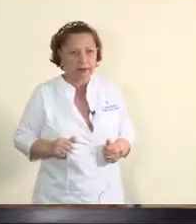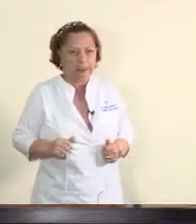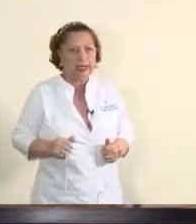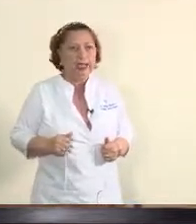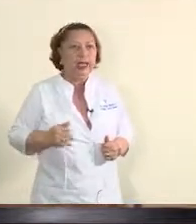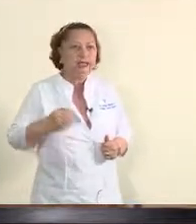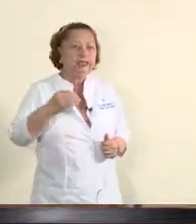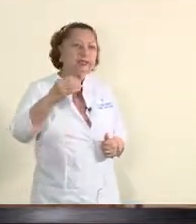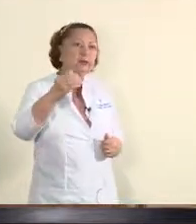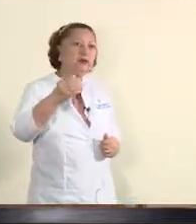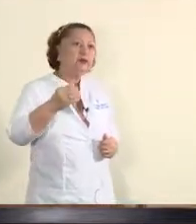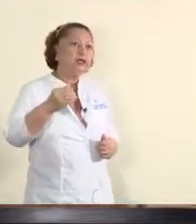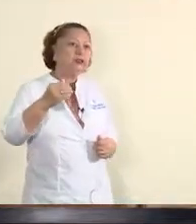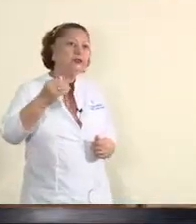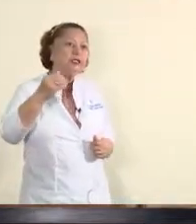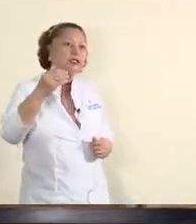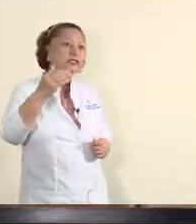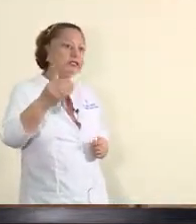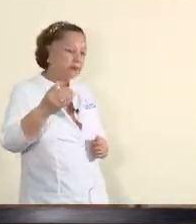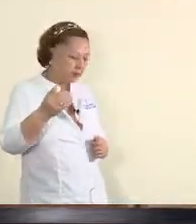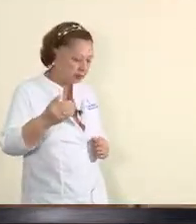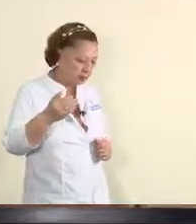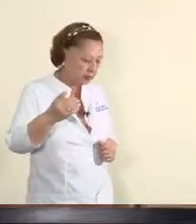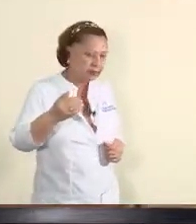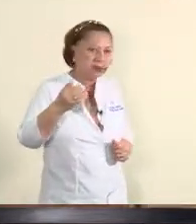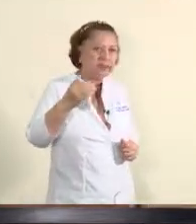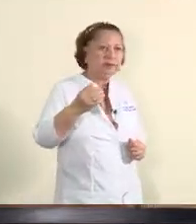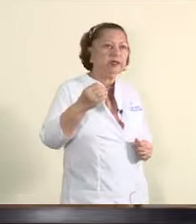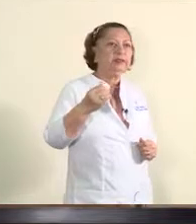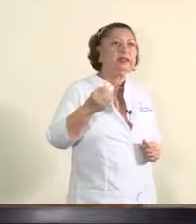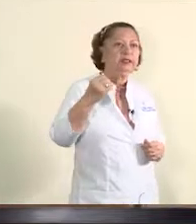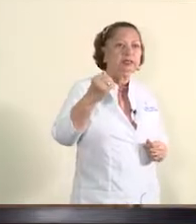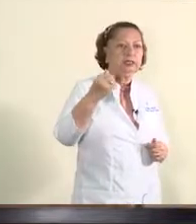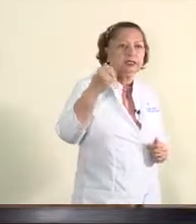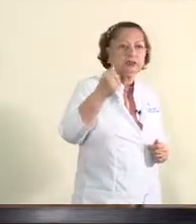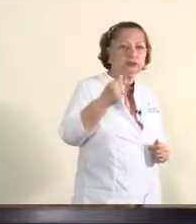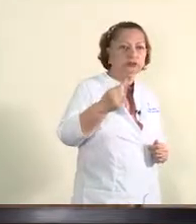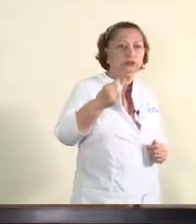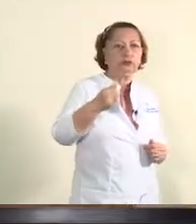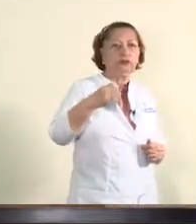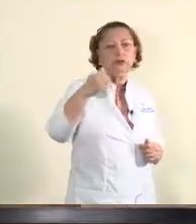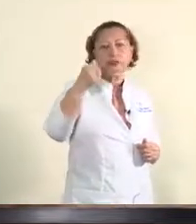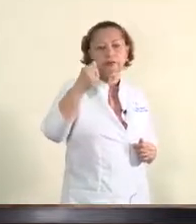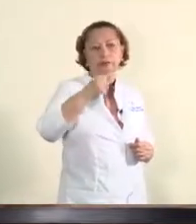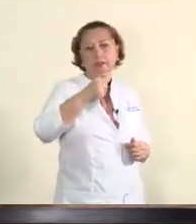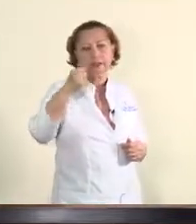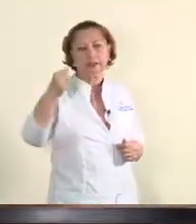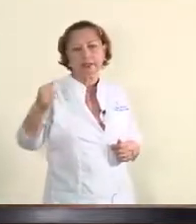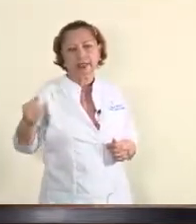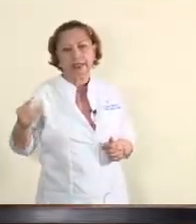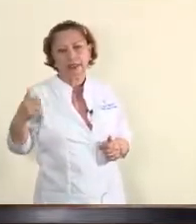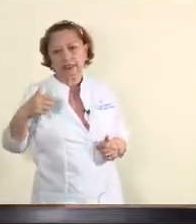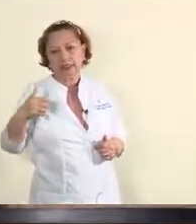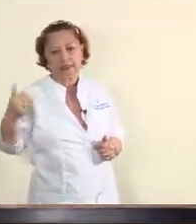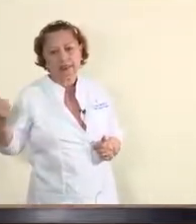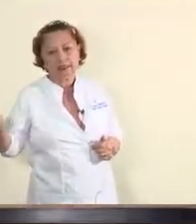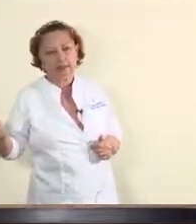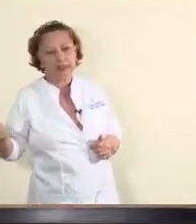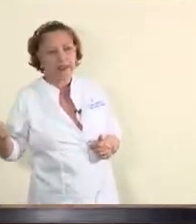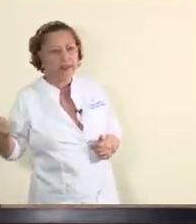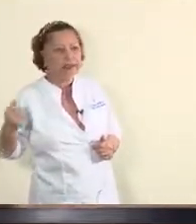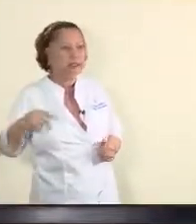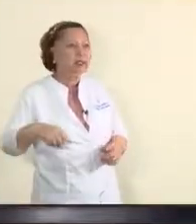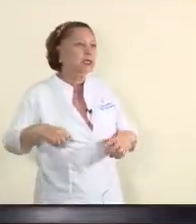ahí? Ahí estamos hablando que si esta persona simplemente tenía susto, le dio una arrastrada